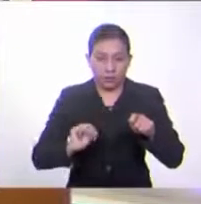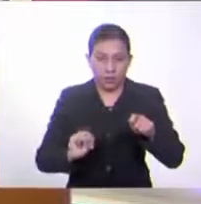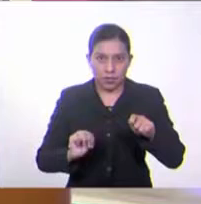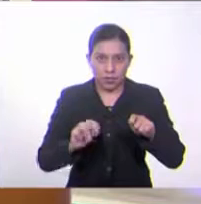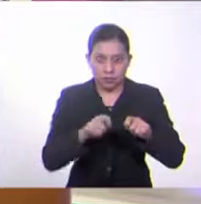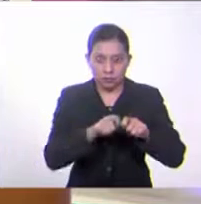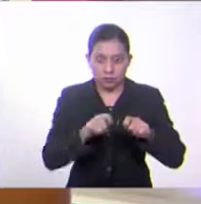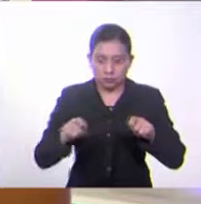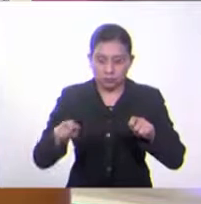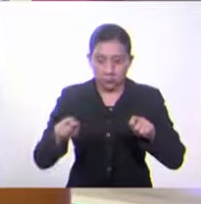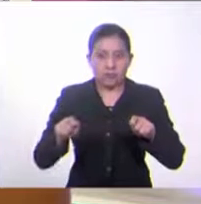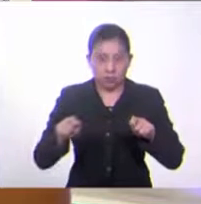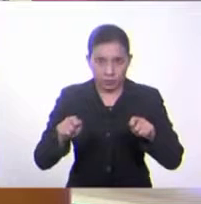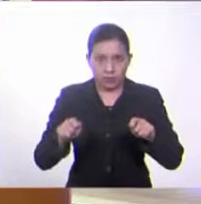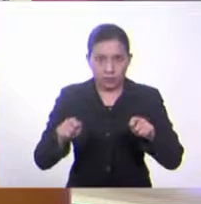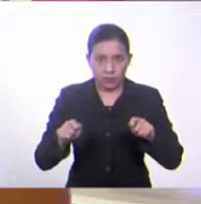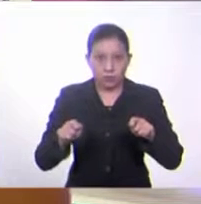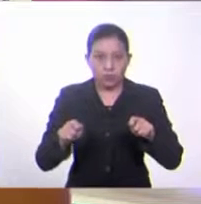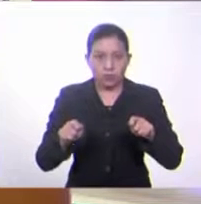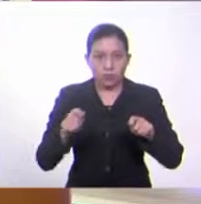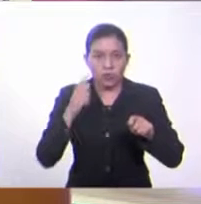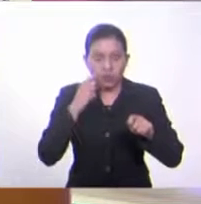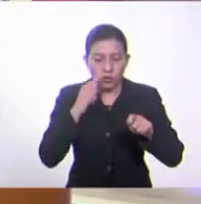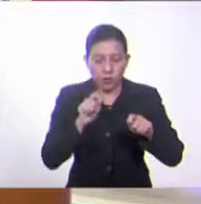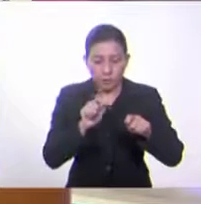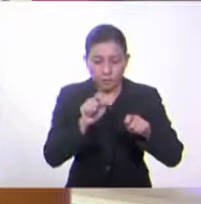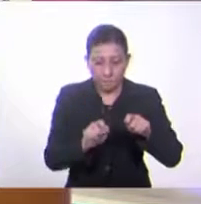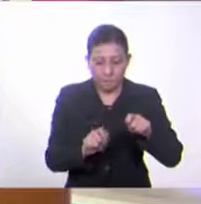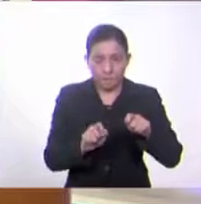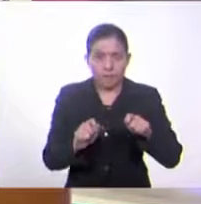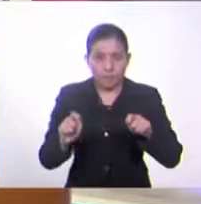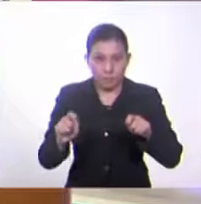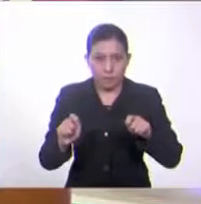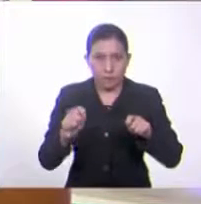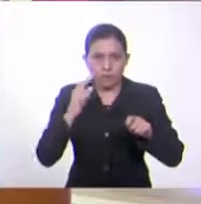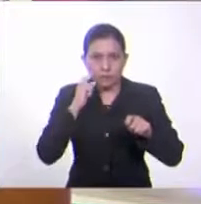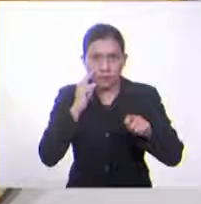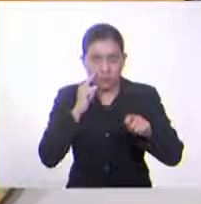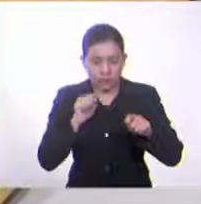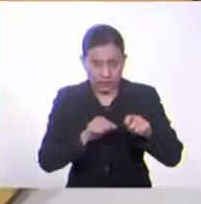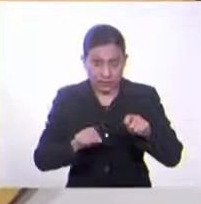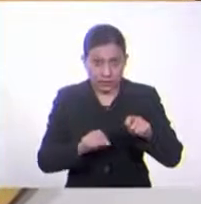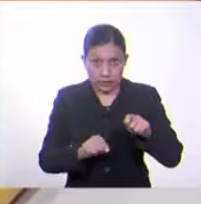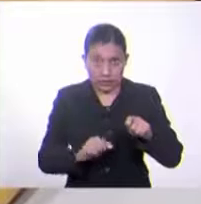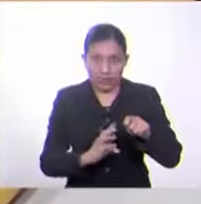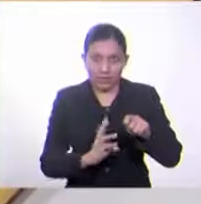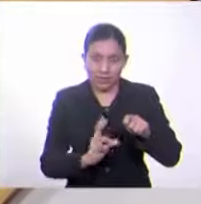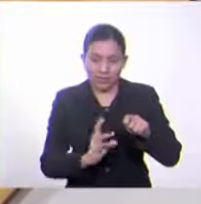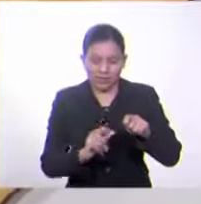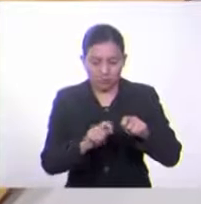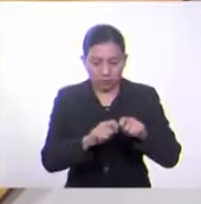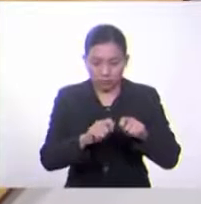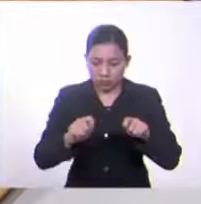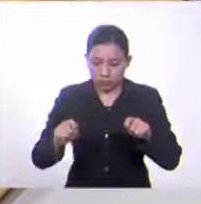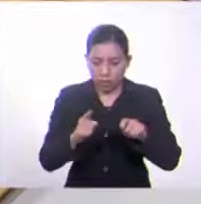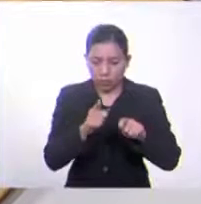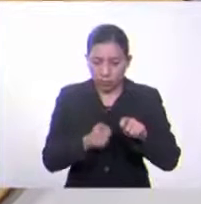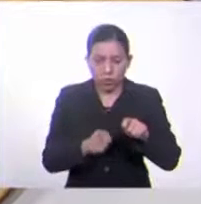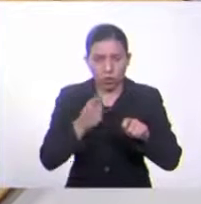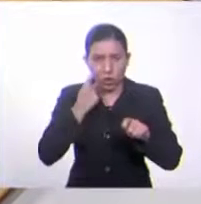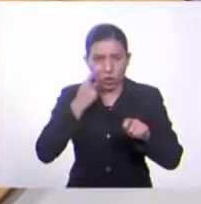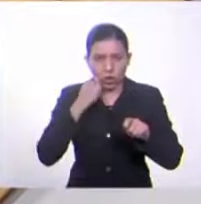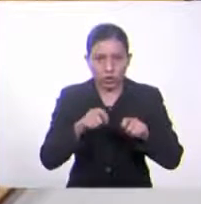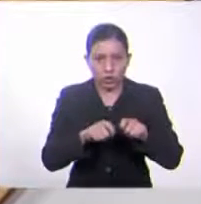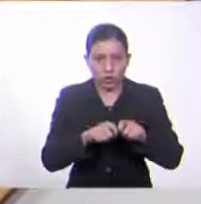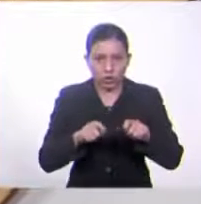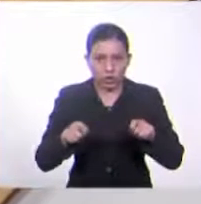dónde está el punto medio. Si la longitud del lado es 16 centímetros, ¿dónde está el punto medio?